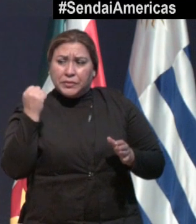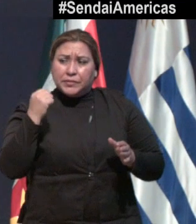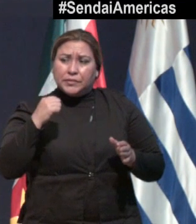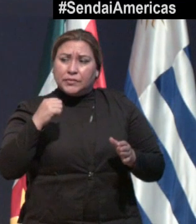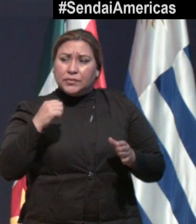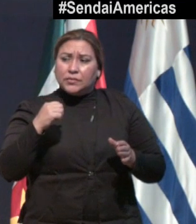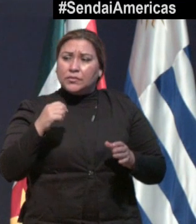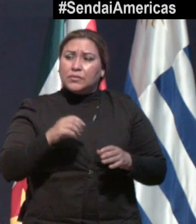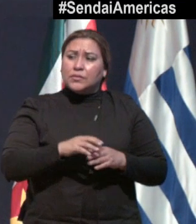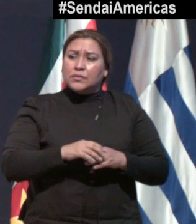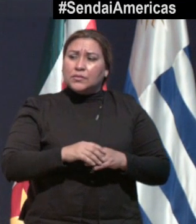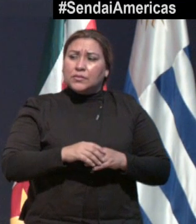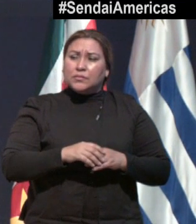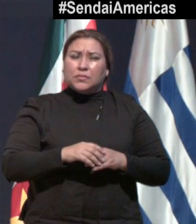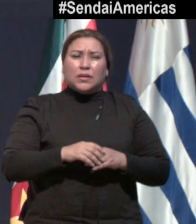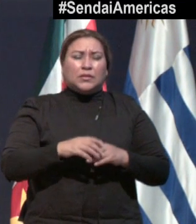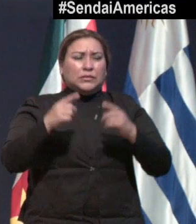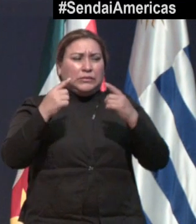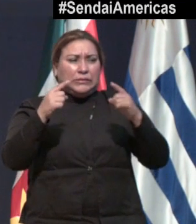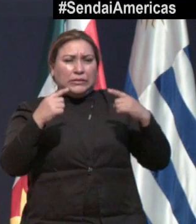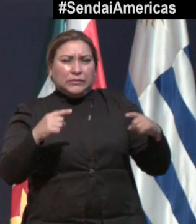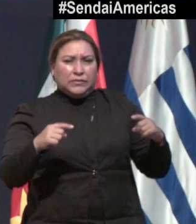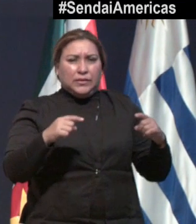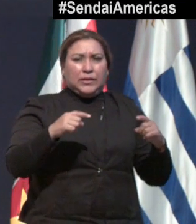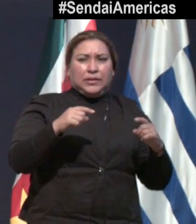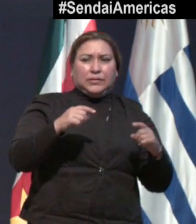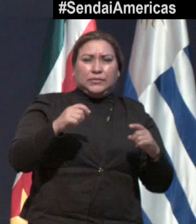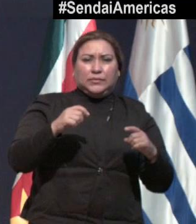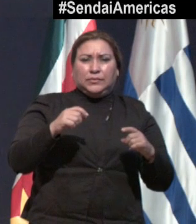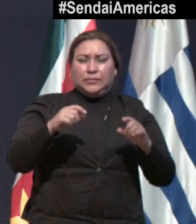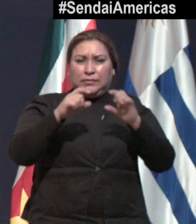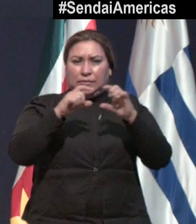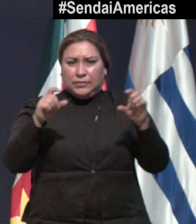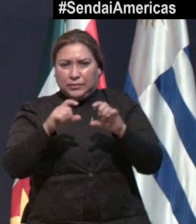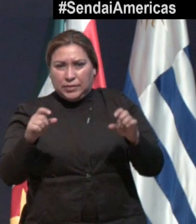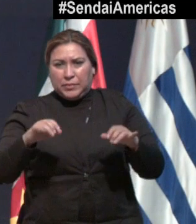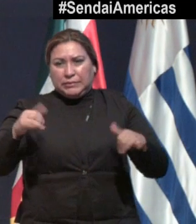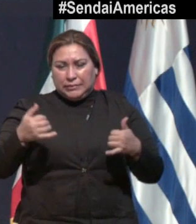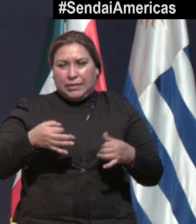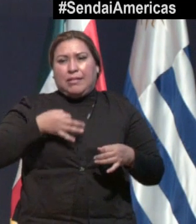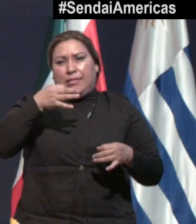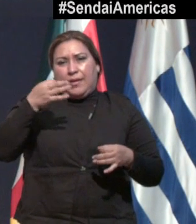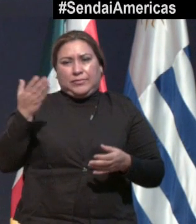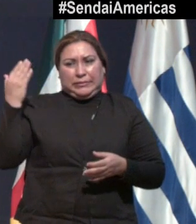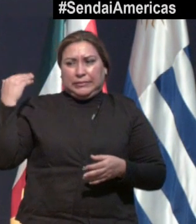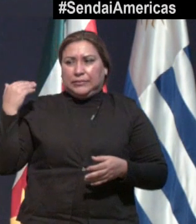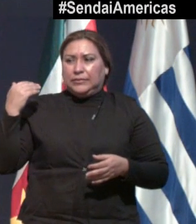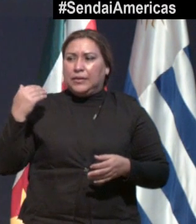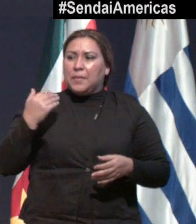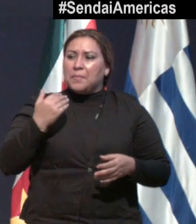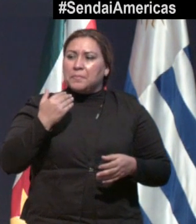importante por varias razones que ya se mencionaron en los discursos inaugurales. En términos de